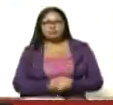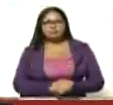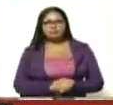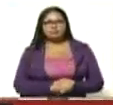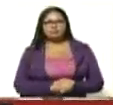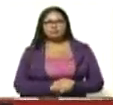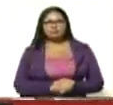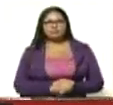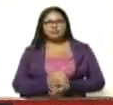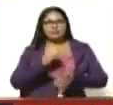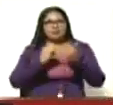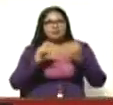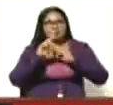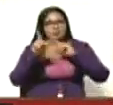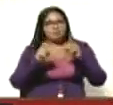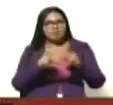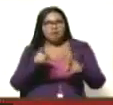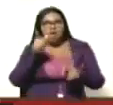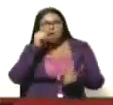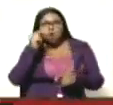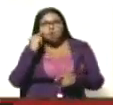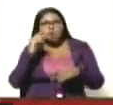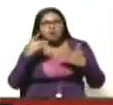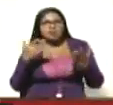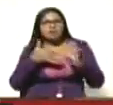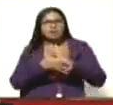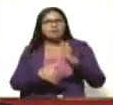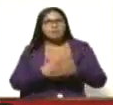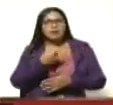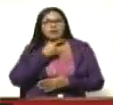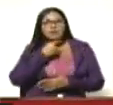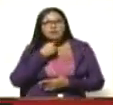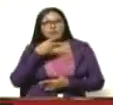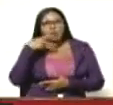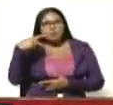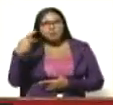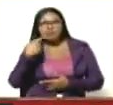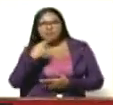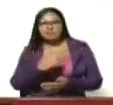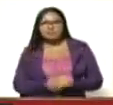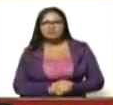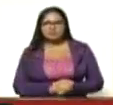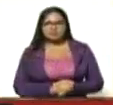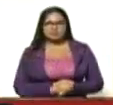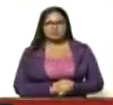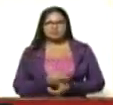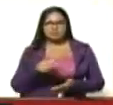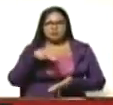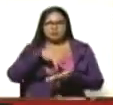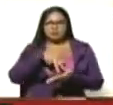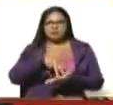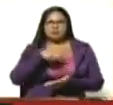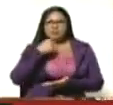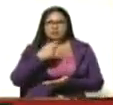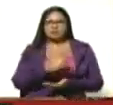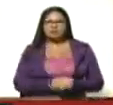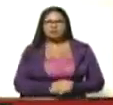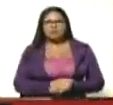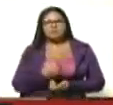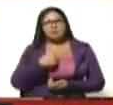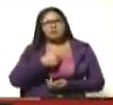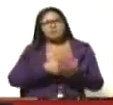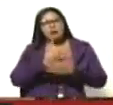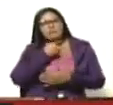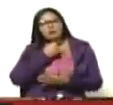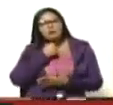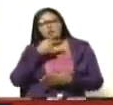Y al final, cuando le preguntaban a los muchachos qué es lo que más le gustaba de los poetas, uno se levantó de su asiento y dijo: a mí lo que más me gusta de